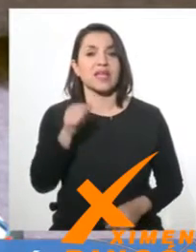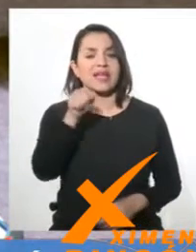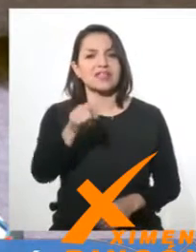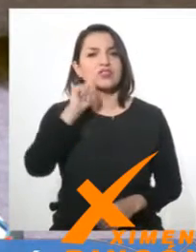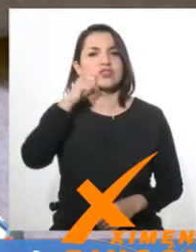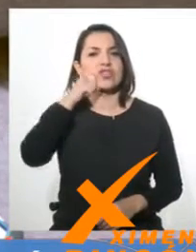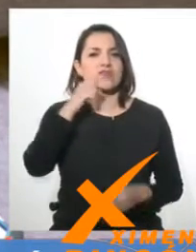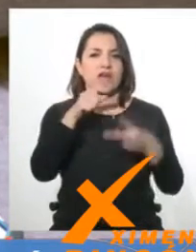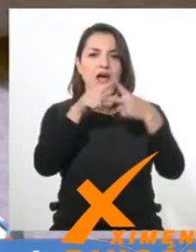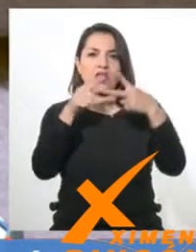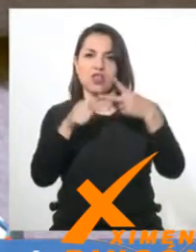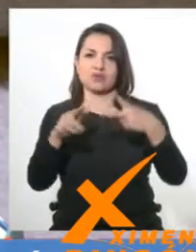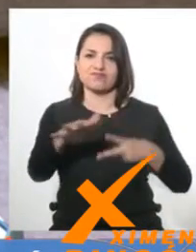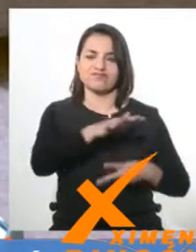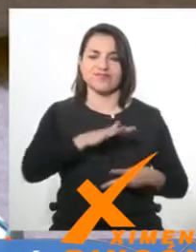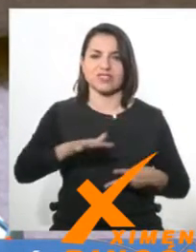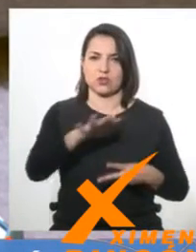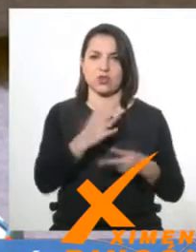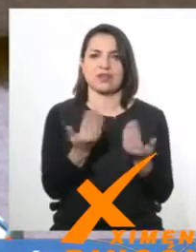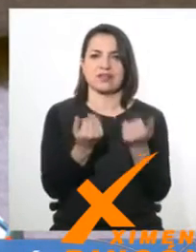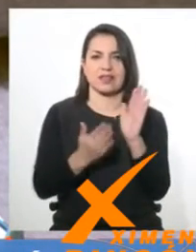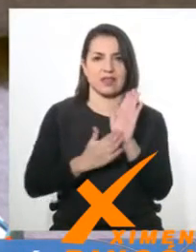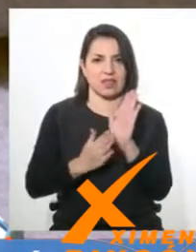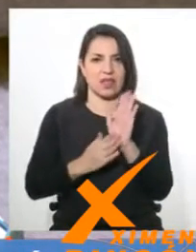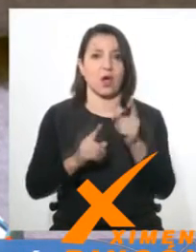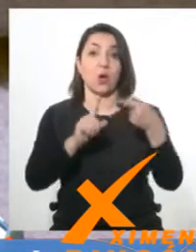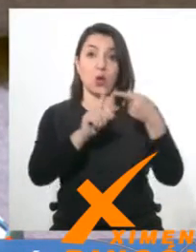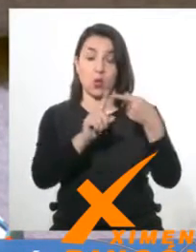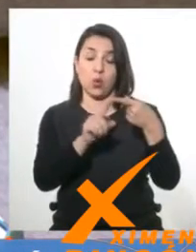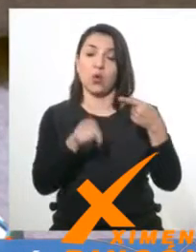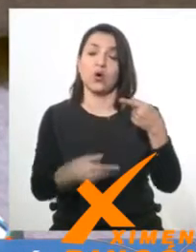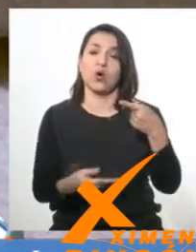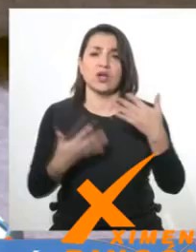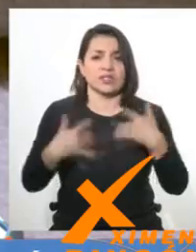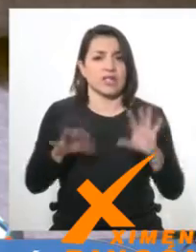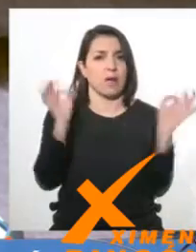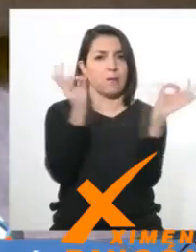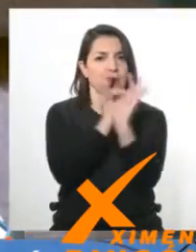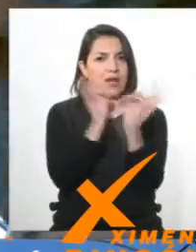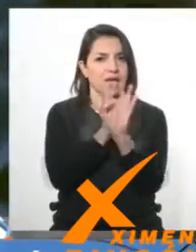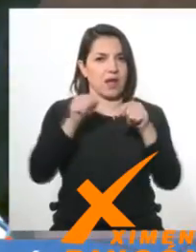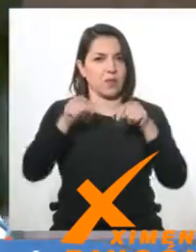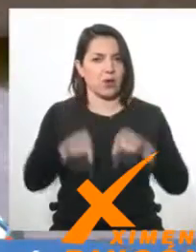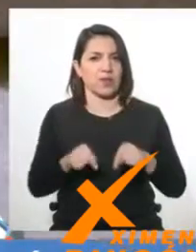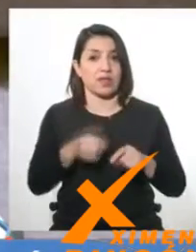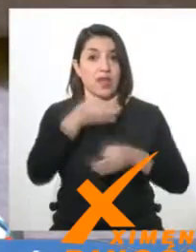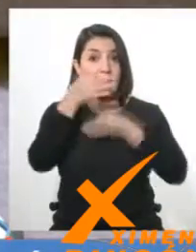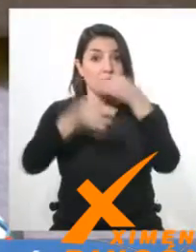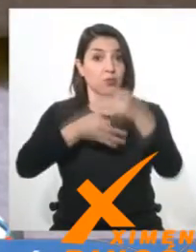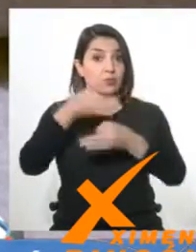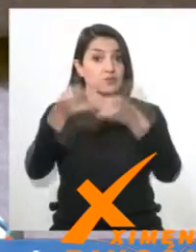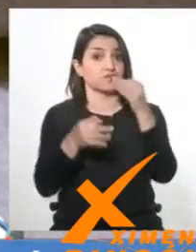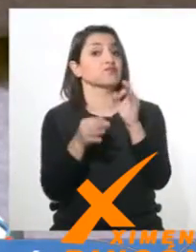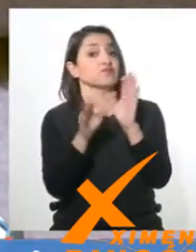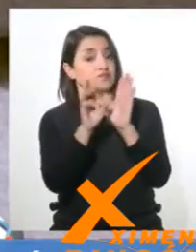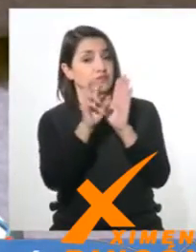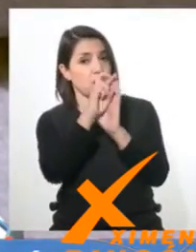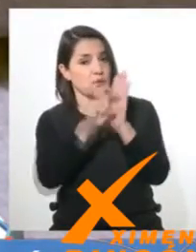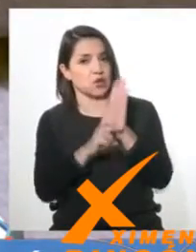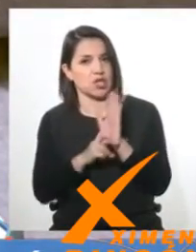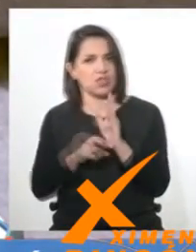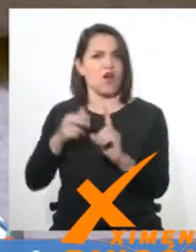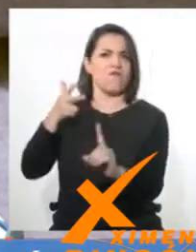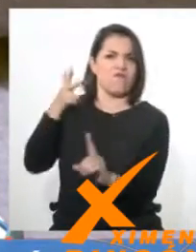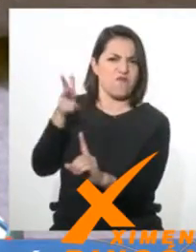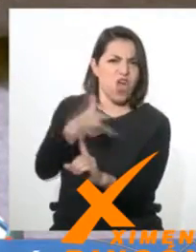dos fenómenos que hay que evidenciar. Uno, que se ha señalado aquí, que obviamente lo relata el proyecto, que es la violencia contra las